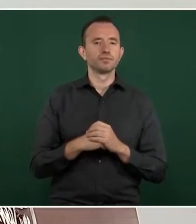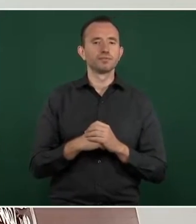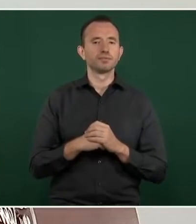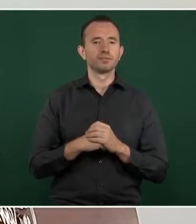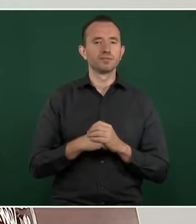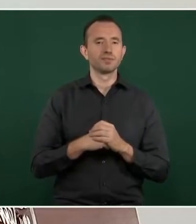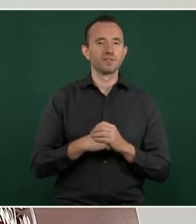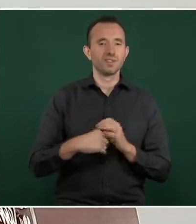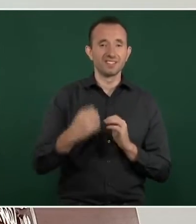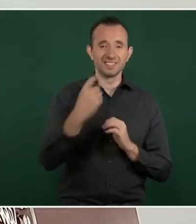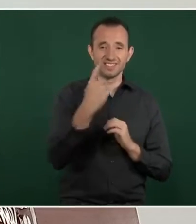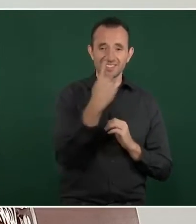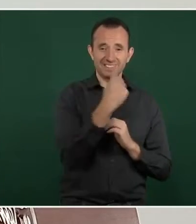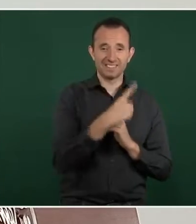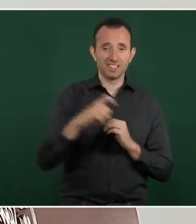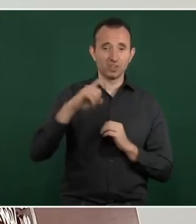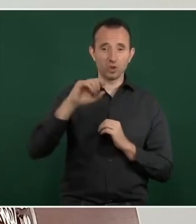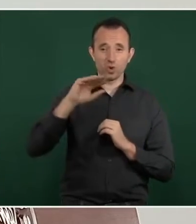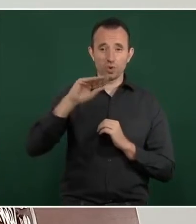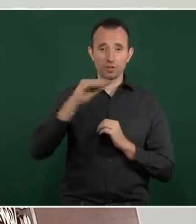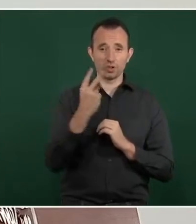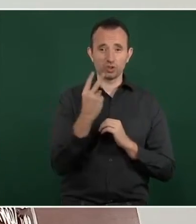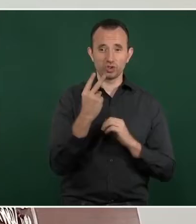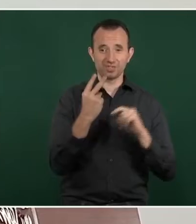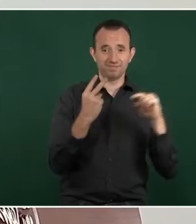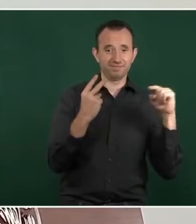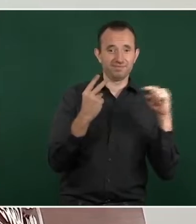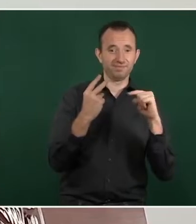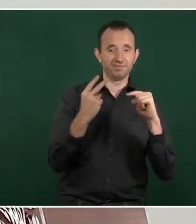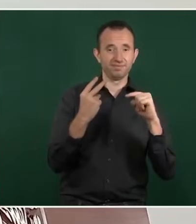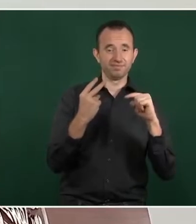...192... y si les